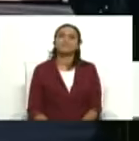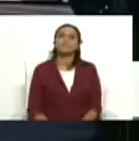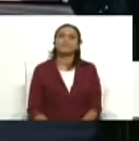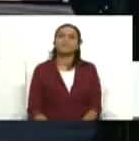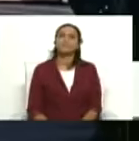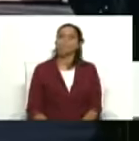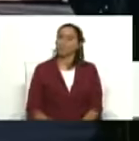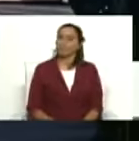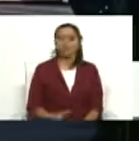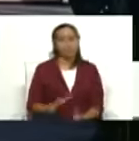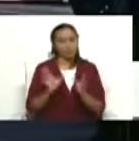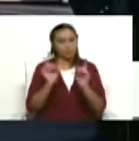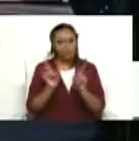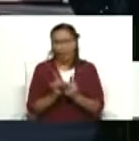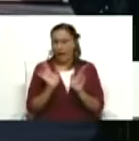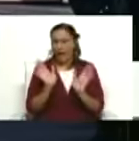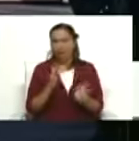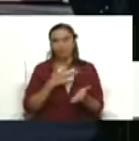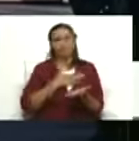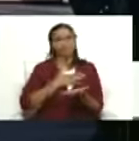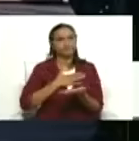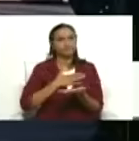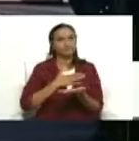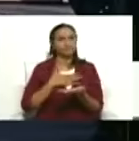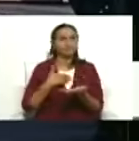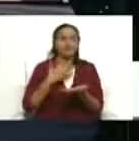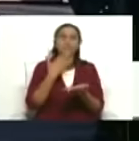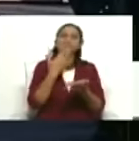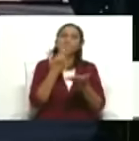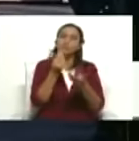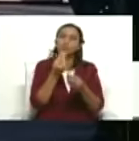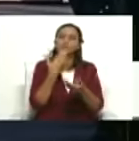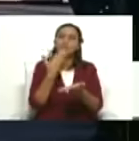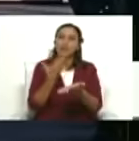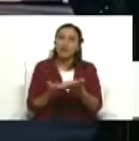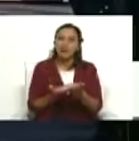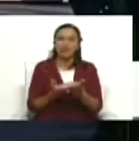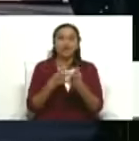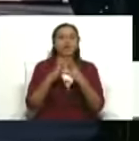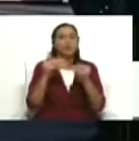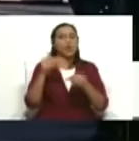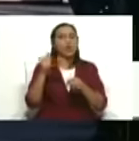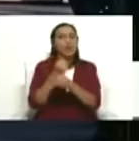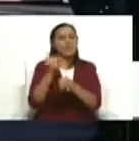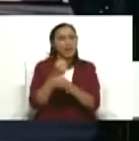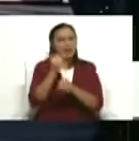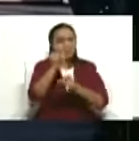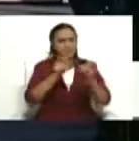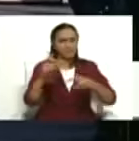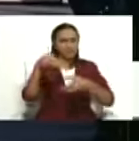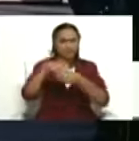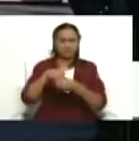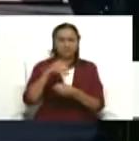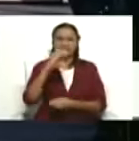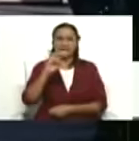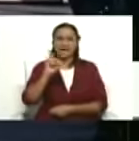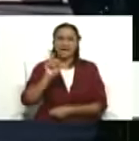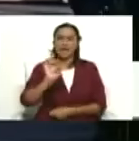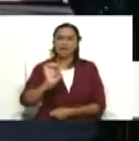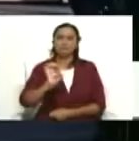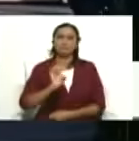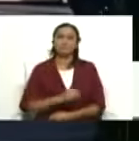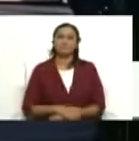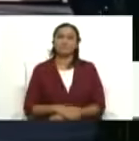nuestro agradecimiento a todos los trabajadores y trabajadoras del Consejo Nacional Electoral y a